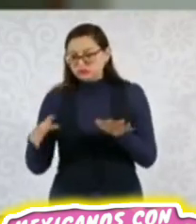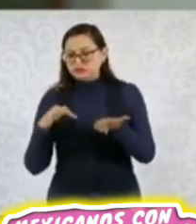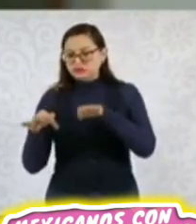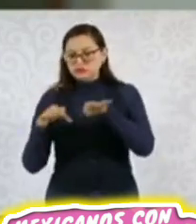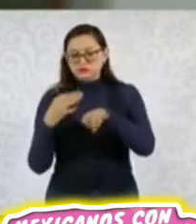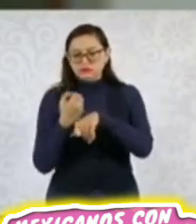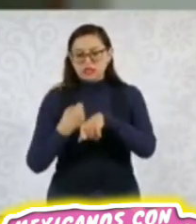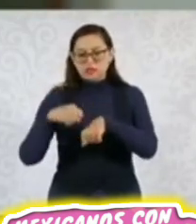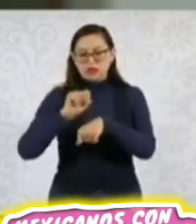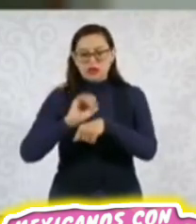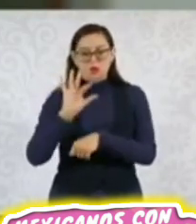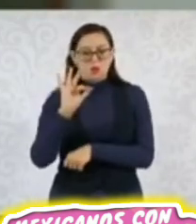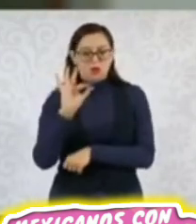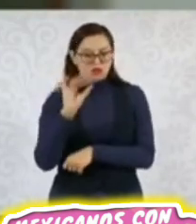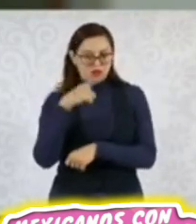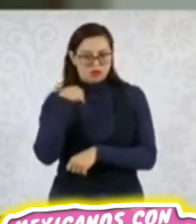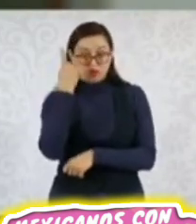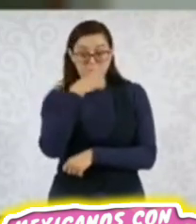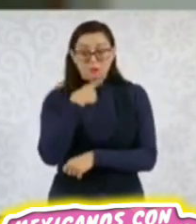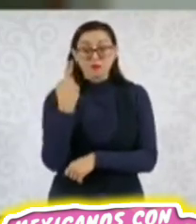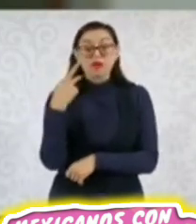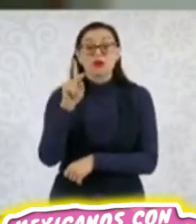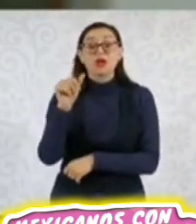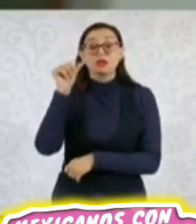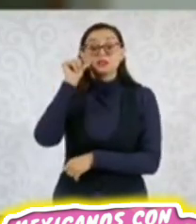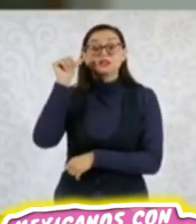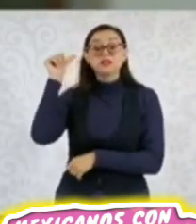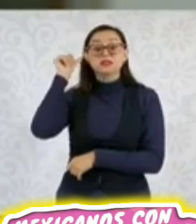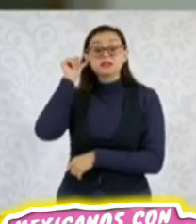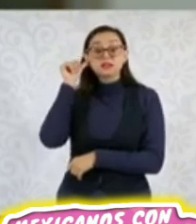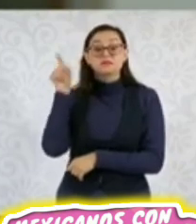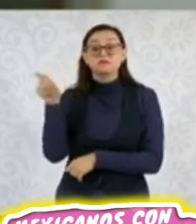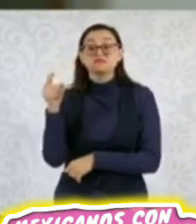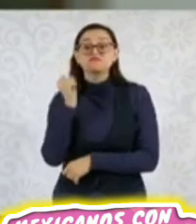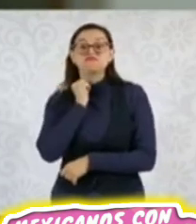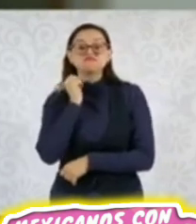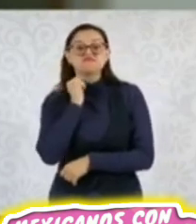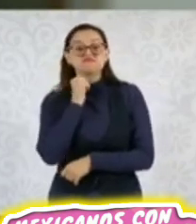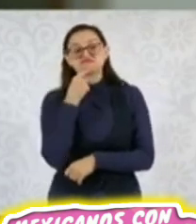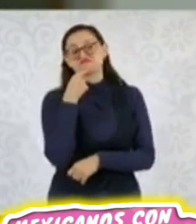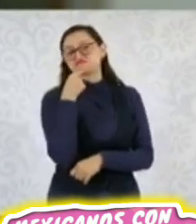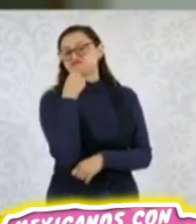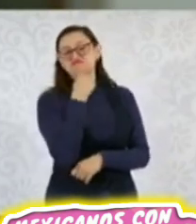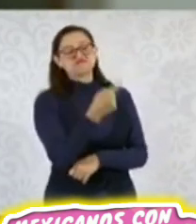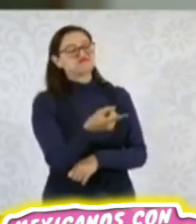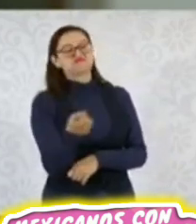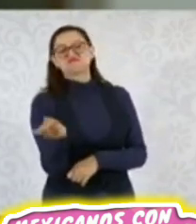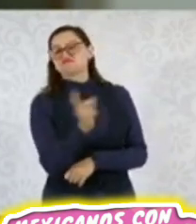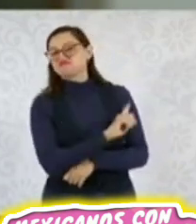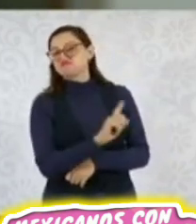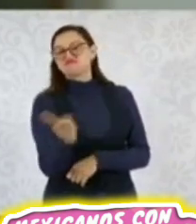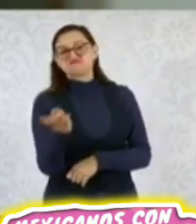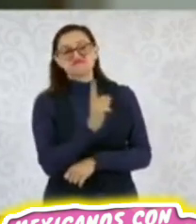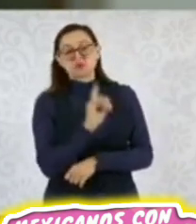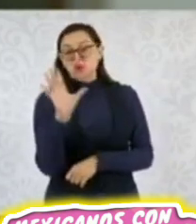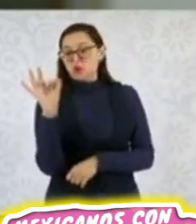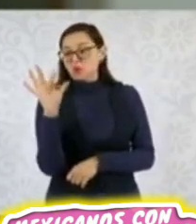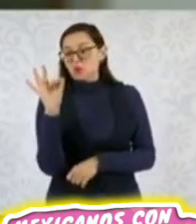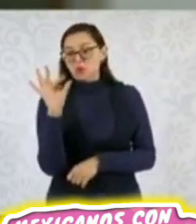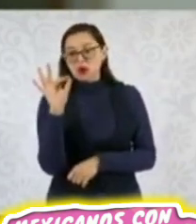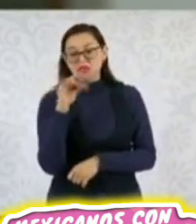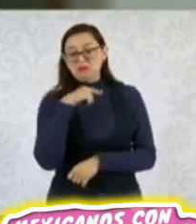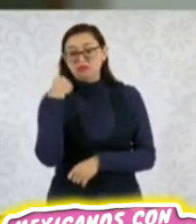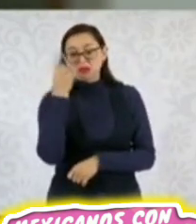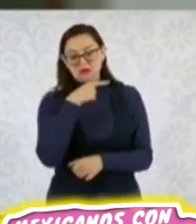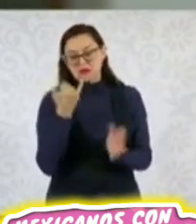Aces mencionó ante medios de comunicación que de realizar las 40 horas laborales esto podría causar un tema de